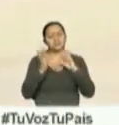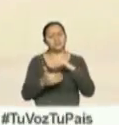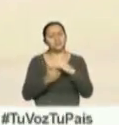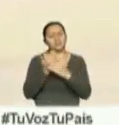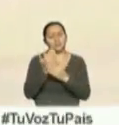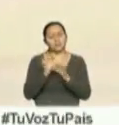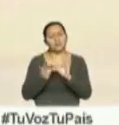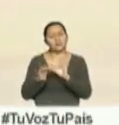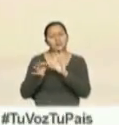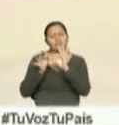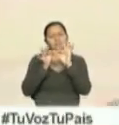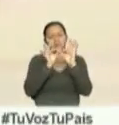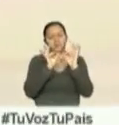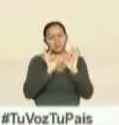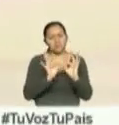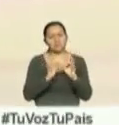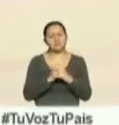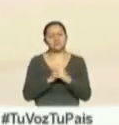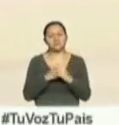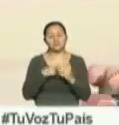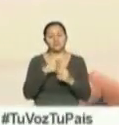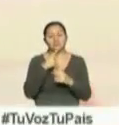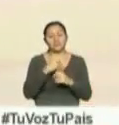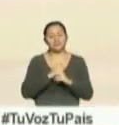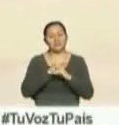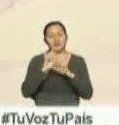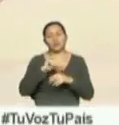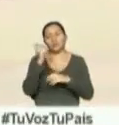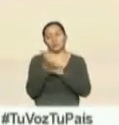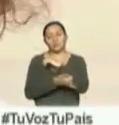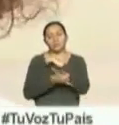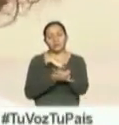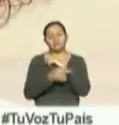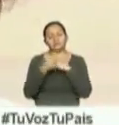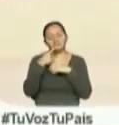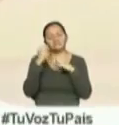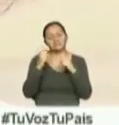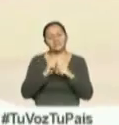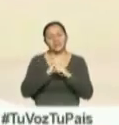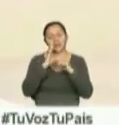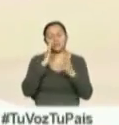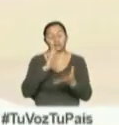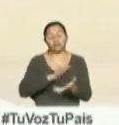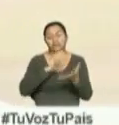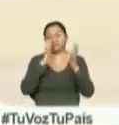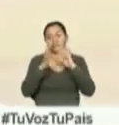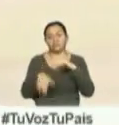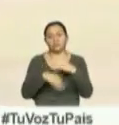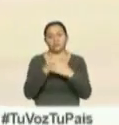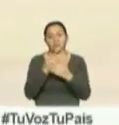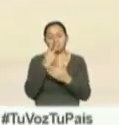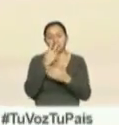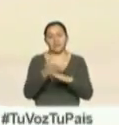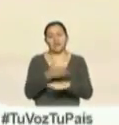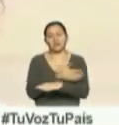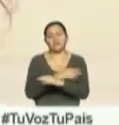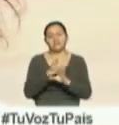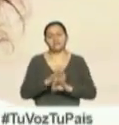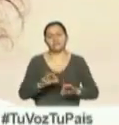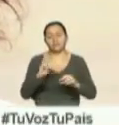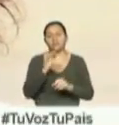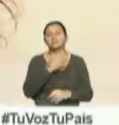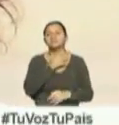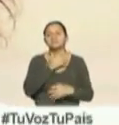hay mantenimiento. Me decía usted que parece que estuviera en otro lado. Es que sí es un cambio a lo que era antes, daba